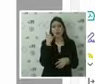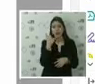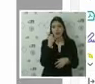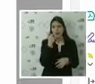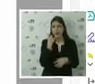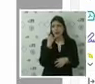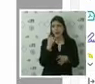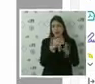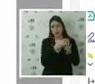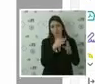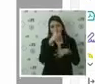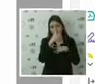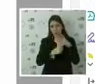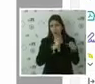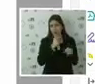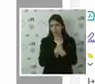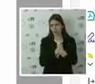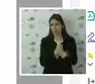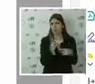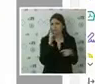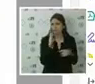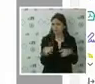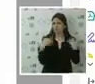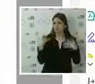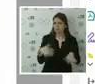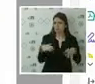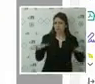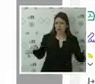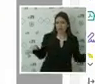lo que se ve que es un cambio totalmente drástico en la